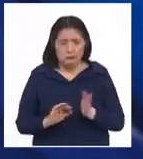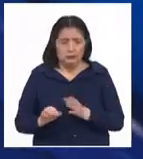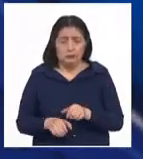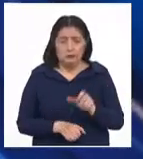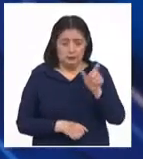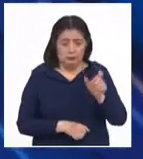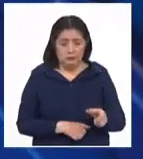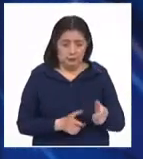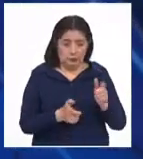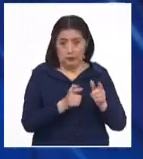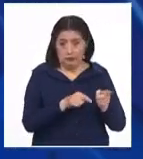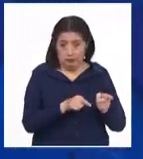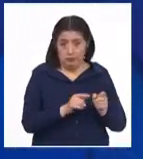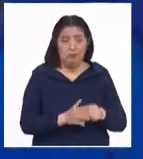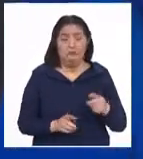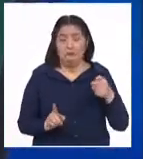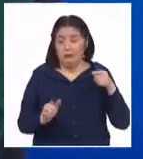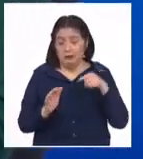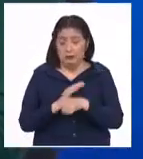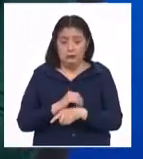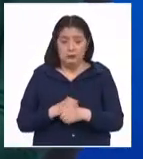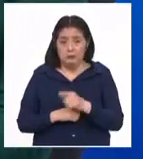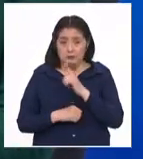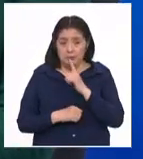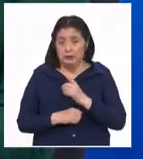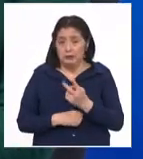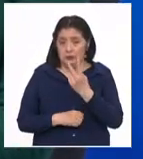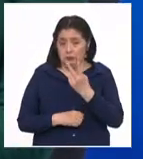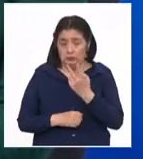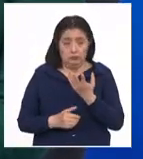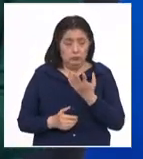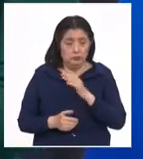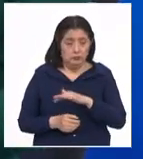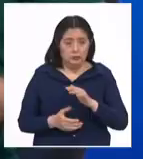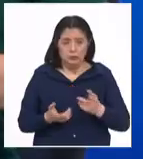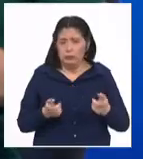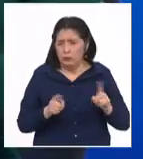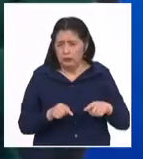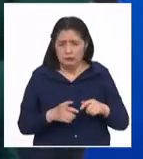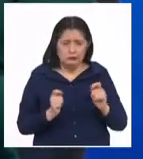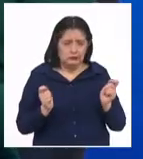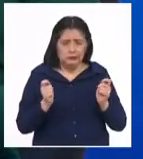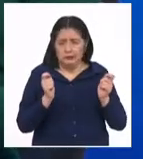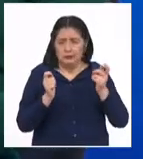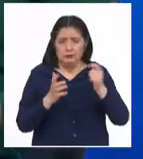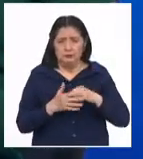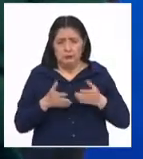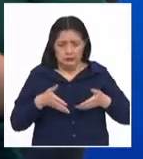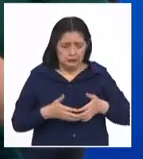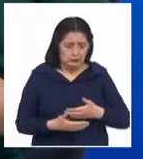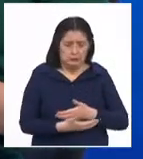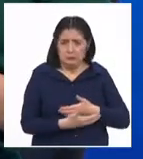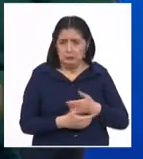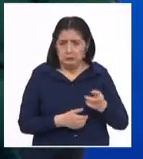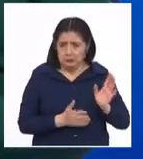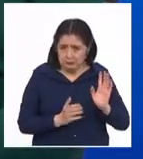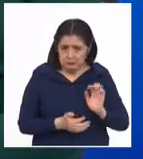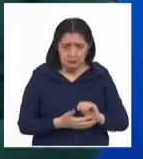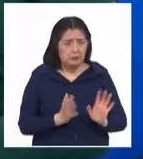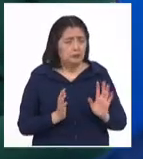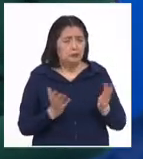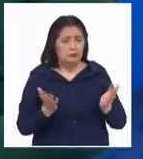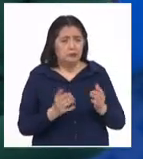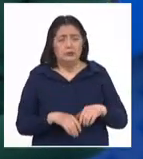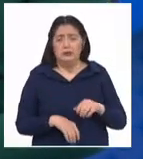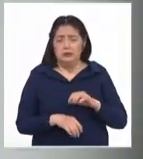sujeto ebrio asesinó al padre de dos niños durante un baby shower que habían organizado los familiares de la víctima en Santa